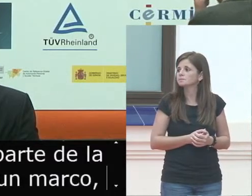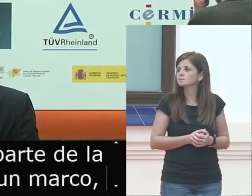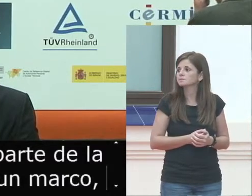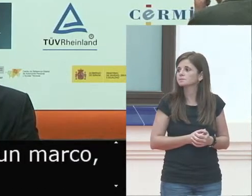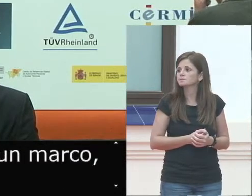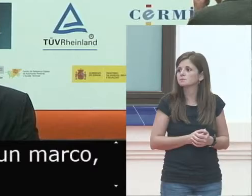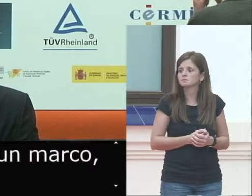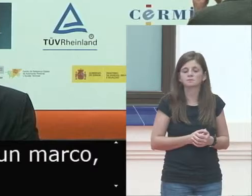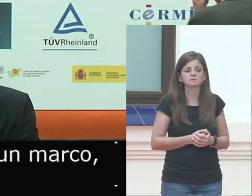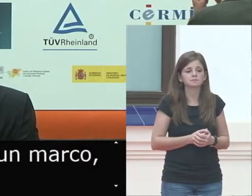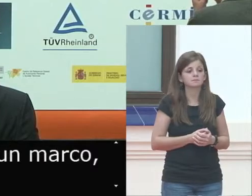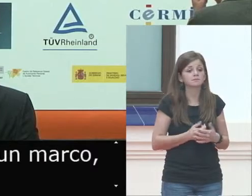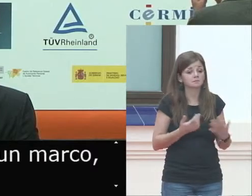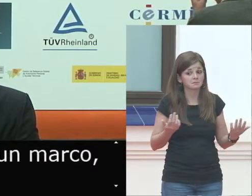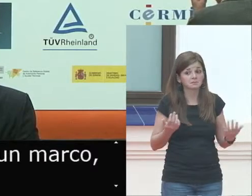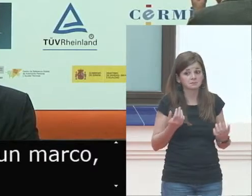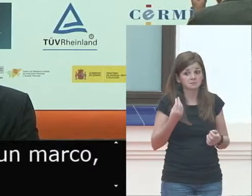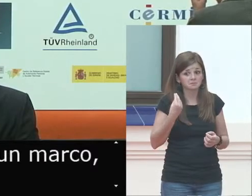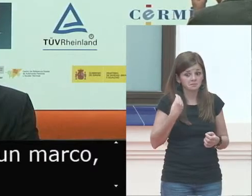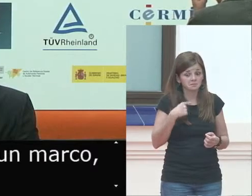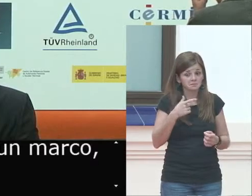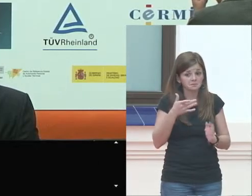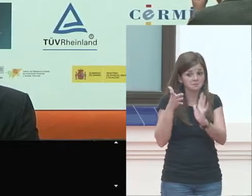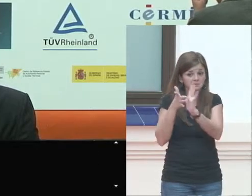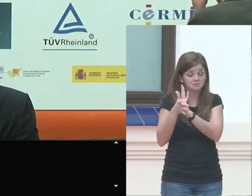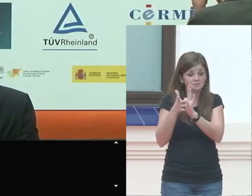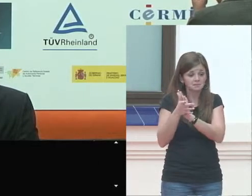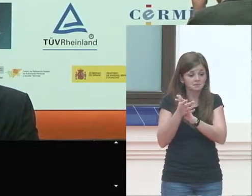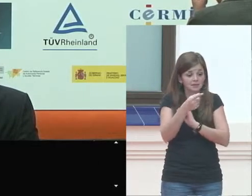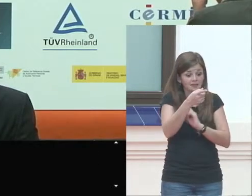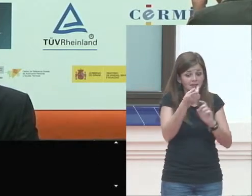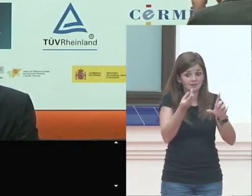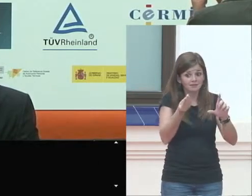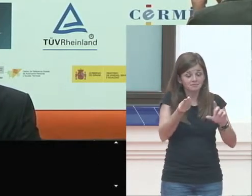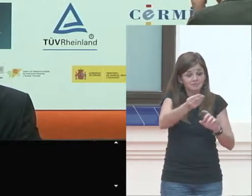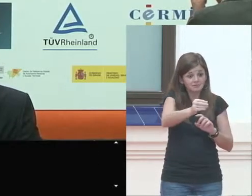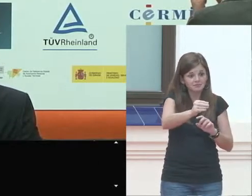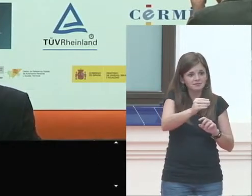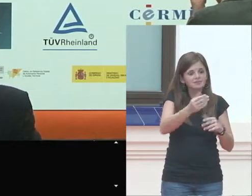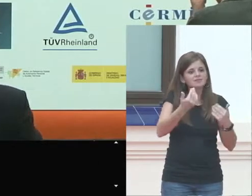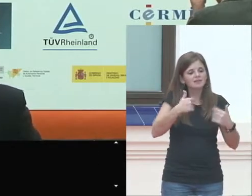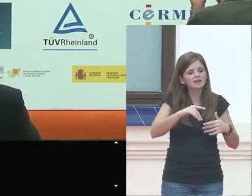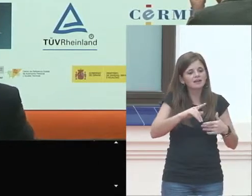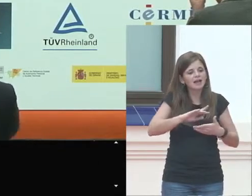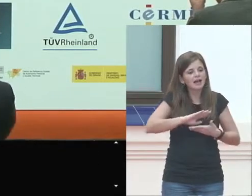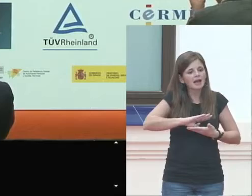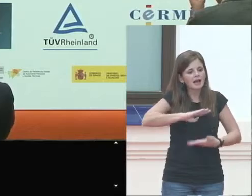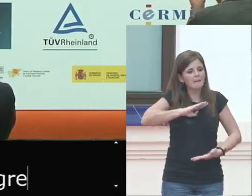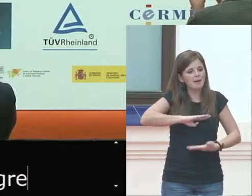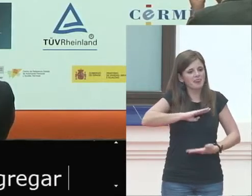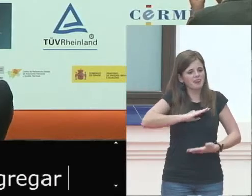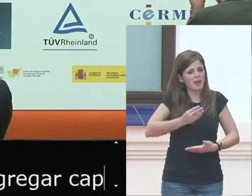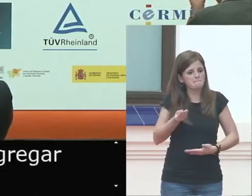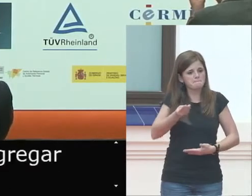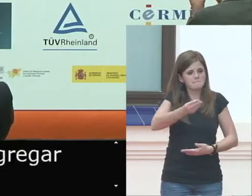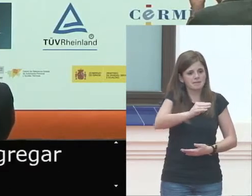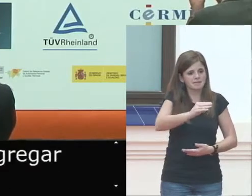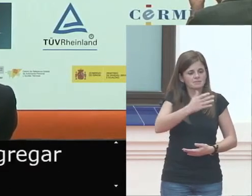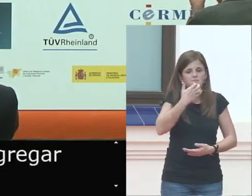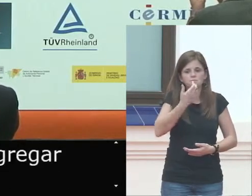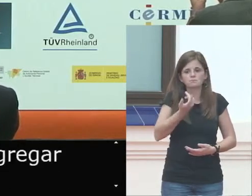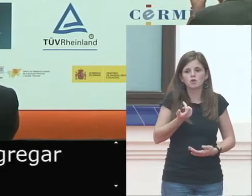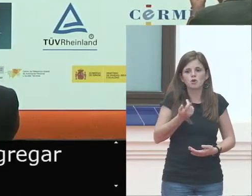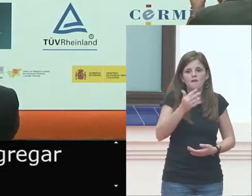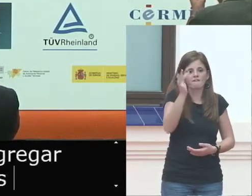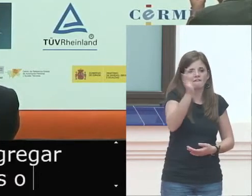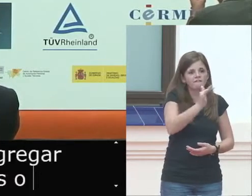Pues agregando eso, hemos podido agregar capacidades, por ejemplo, de poner 2 o